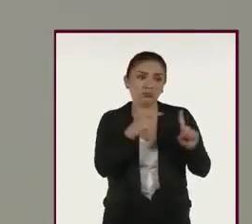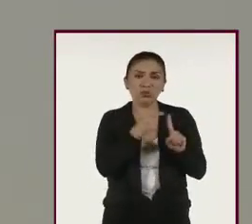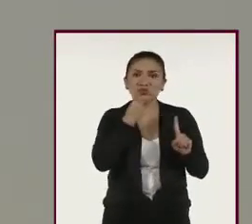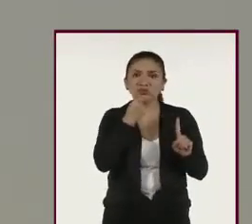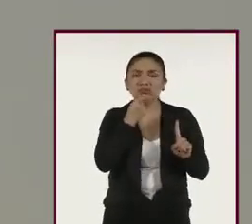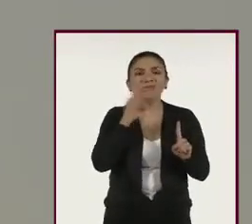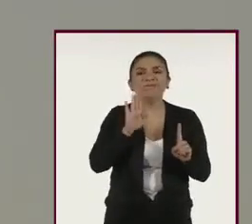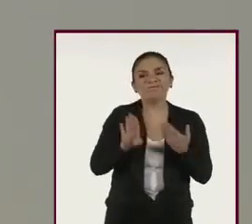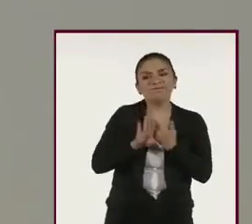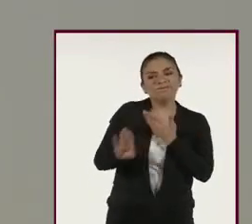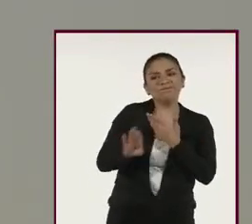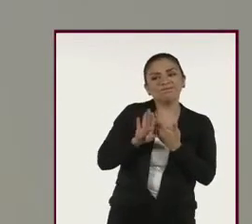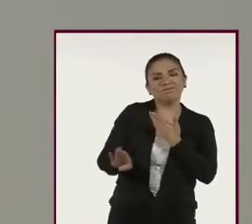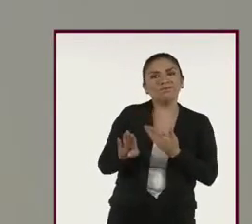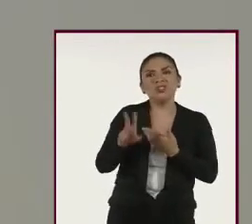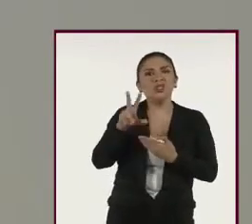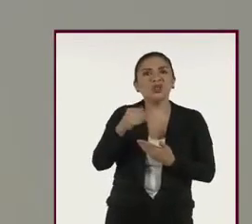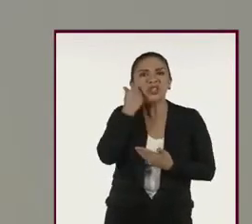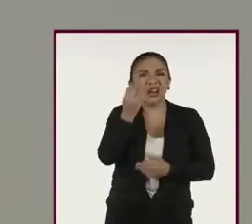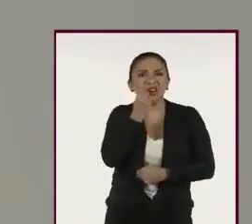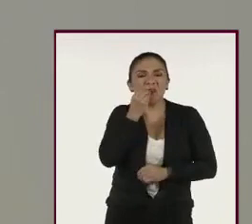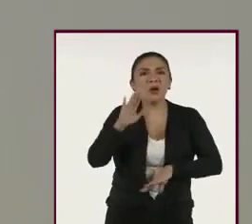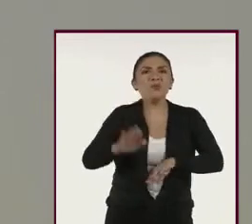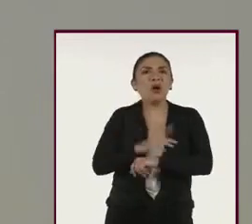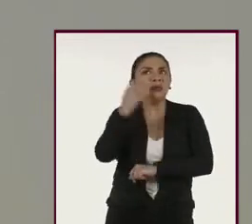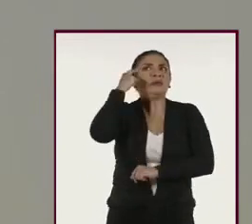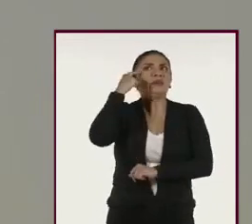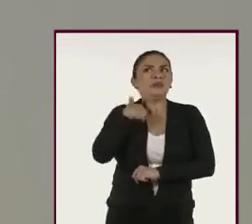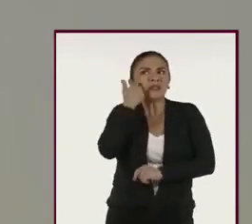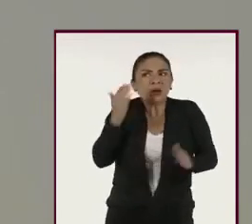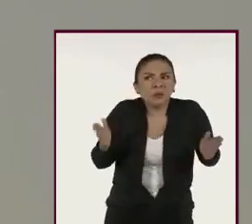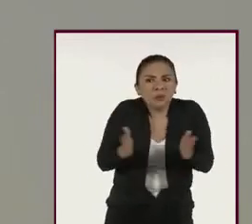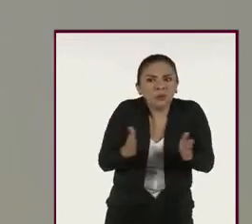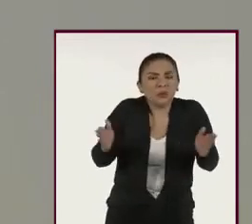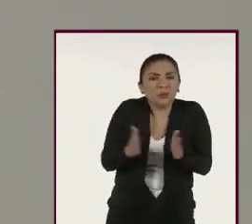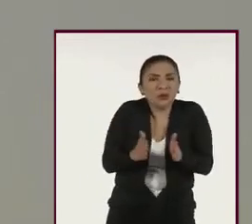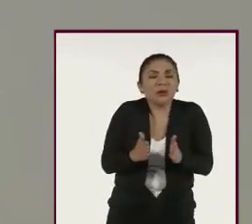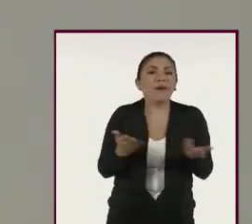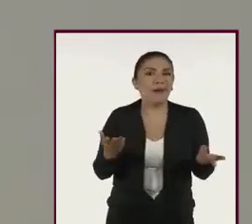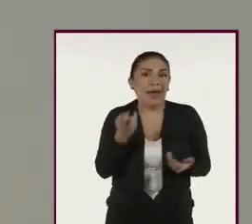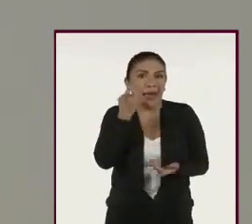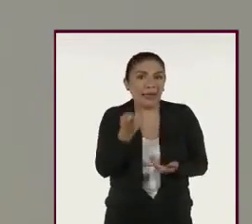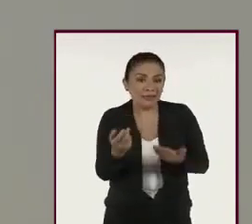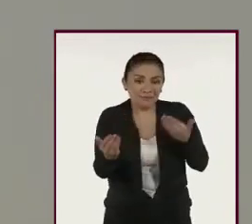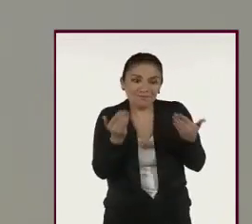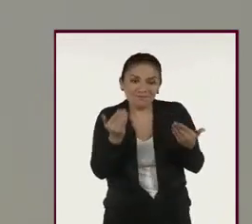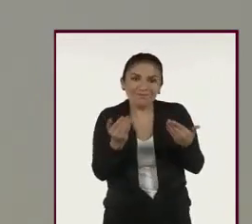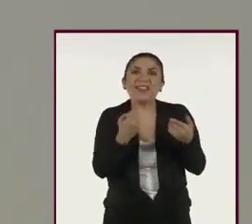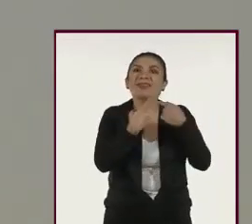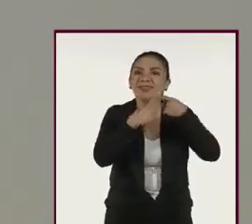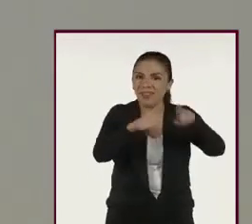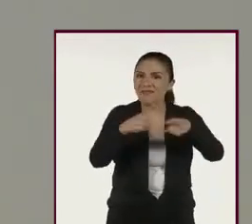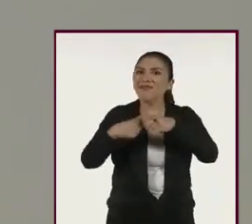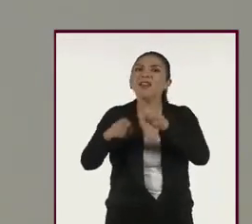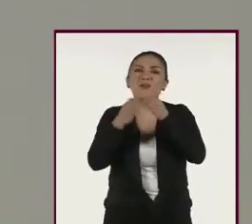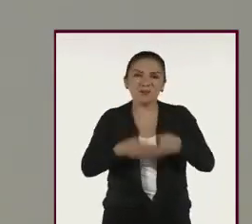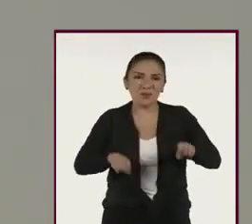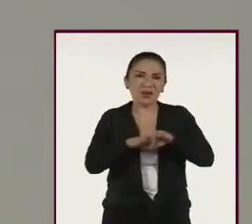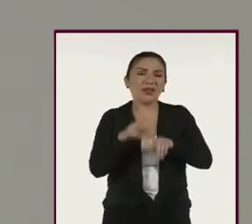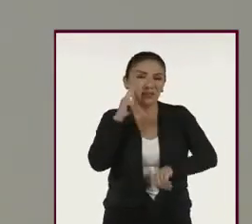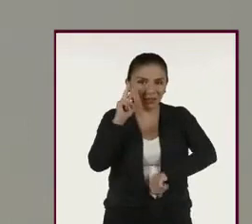está dejando de comer porque tiene una alteración en su imagen y lo que quiere es bajar de peso, que esos serían los dos puntos trascendentales,